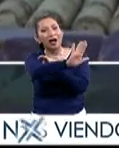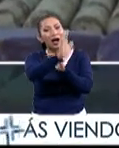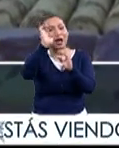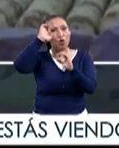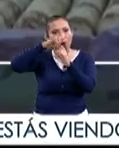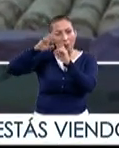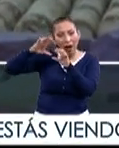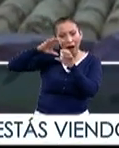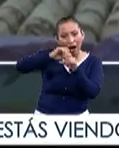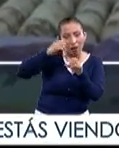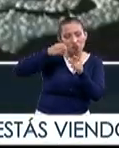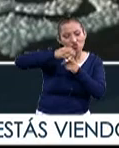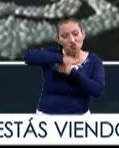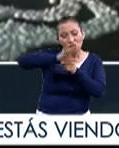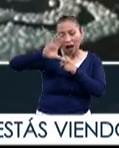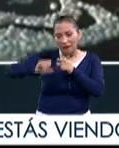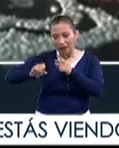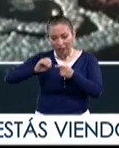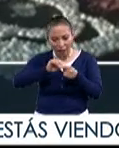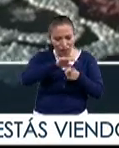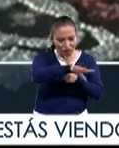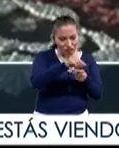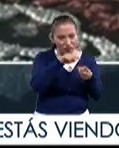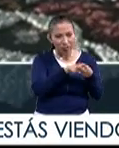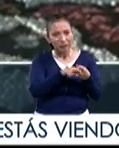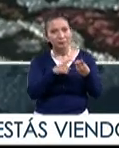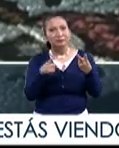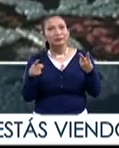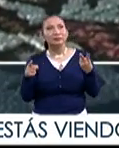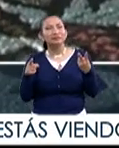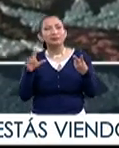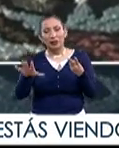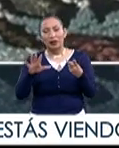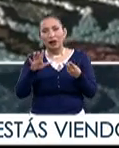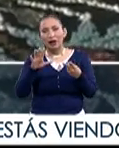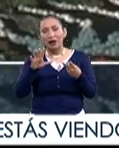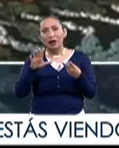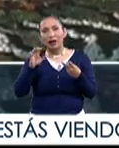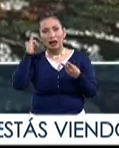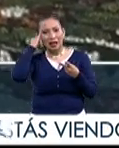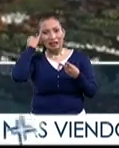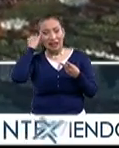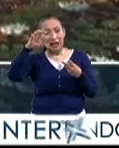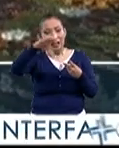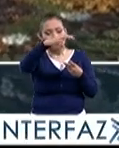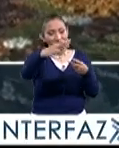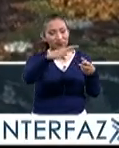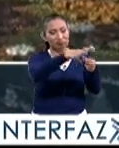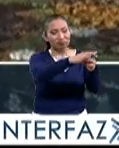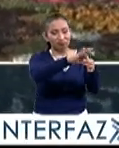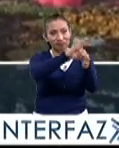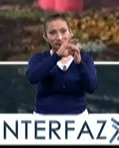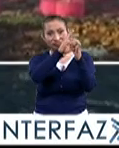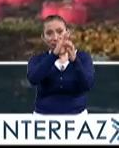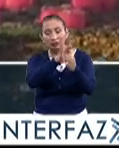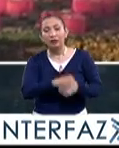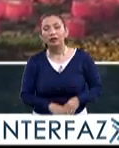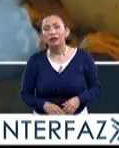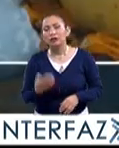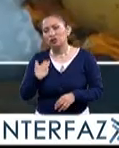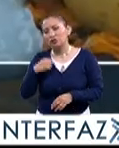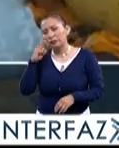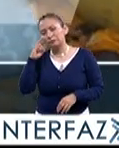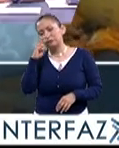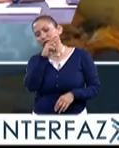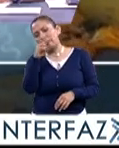tradiciones europeas, africanas, como amerindias, ¿no? Indígenas. Claro. Hemos